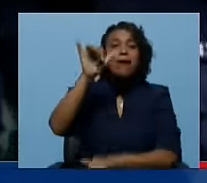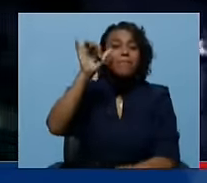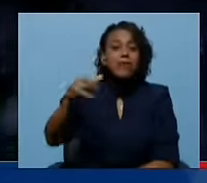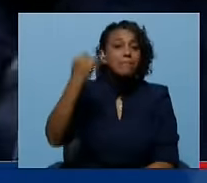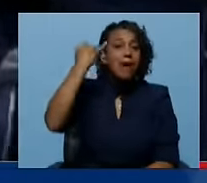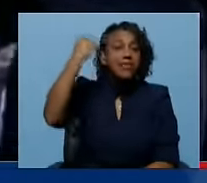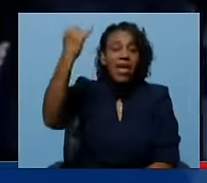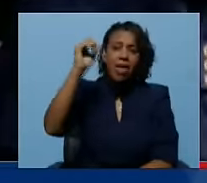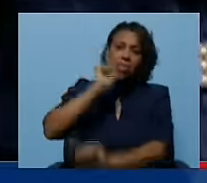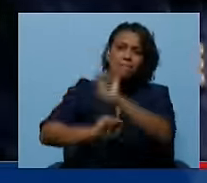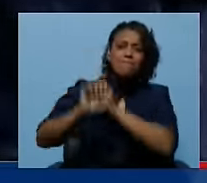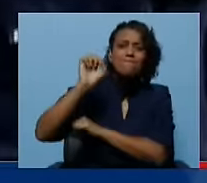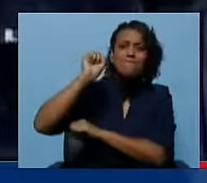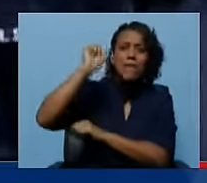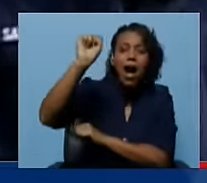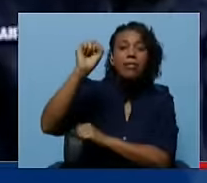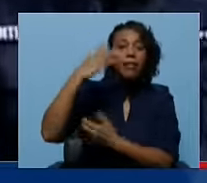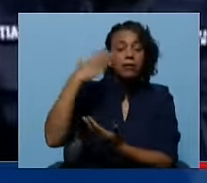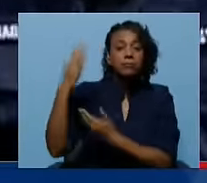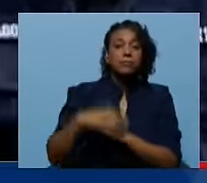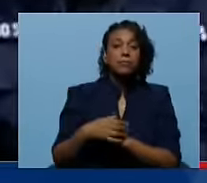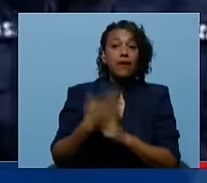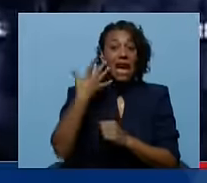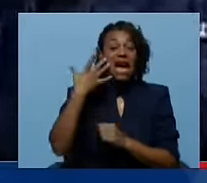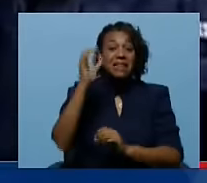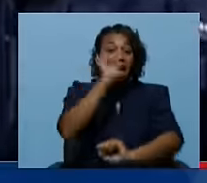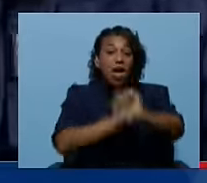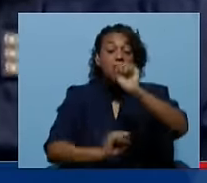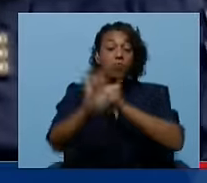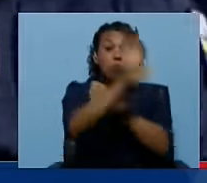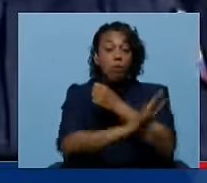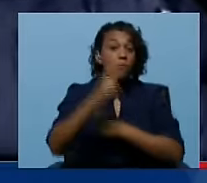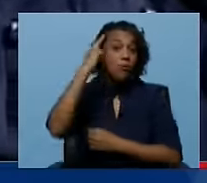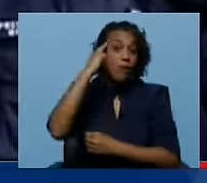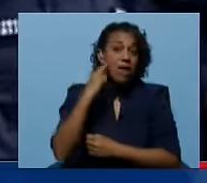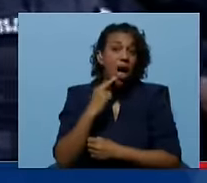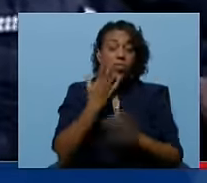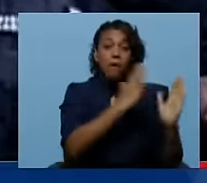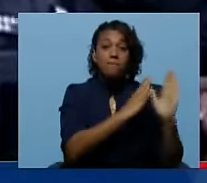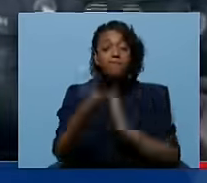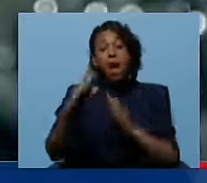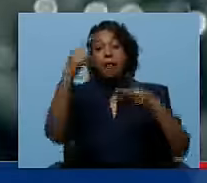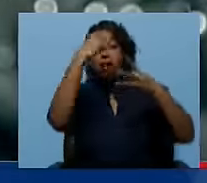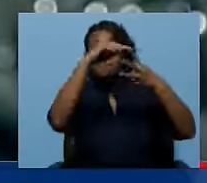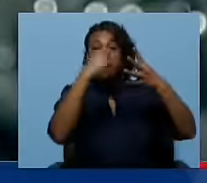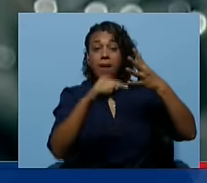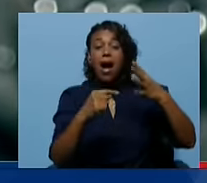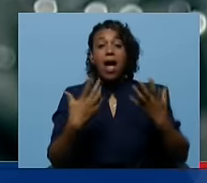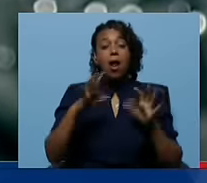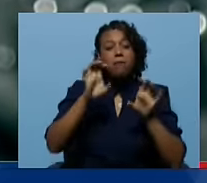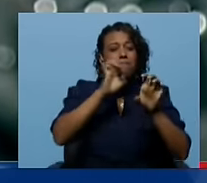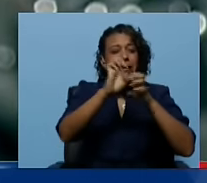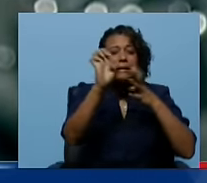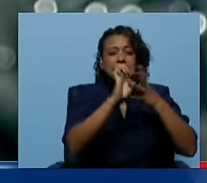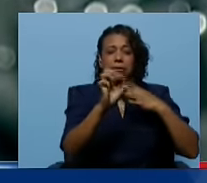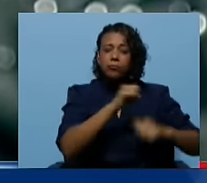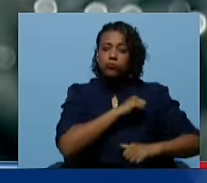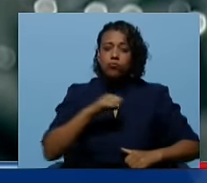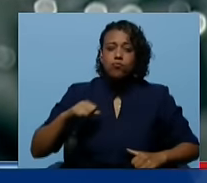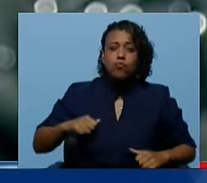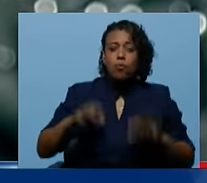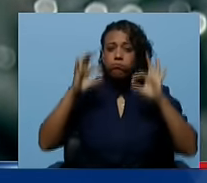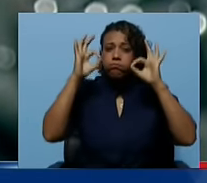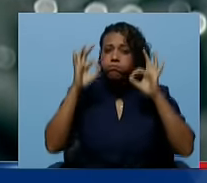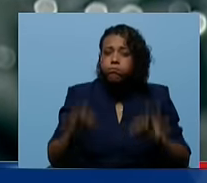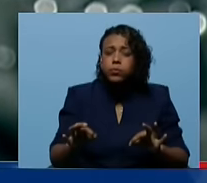unión para tener patria. En este escudo bolivariano, que son los planes conjuntos y el Comando Estratégico Operacional como